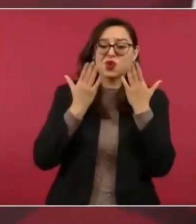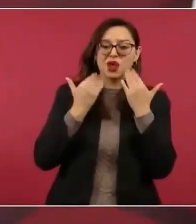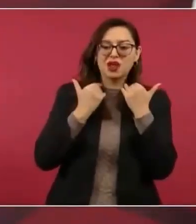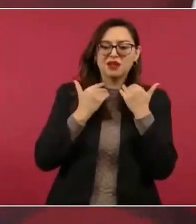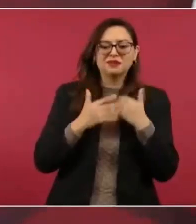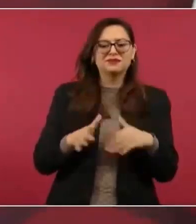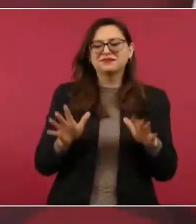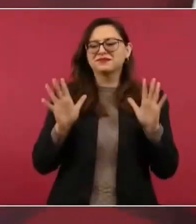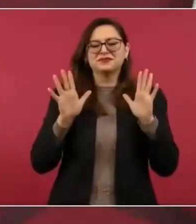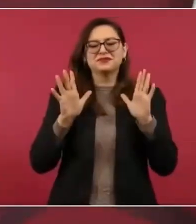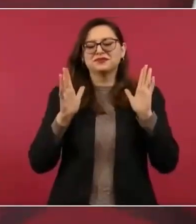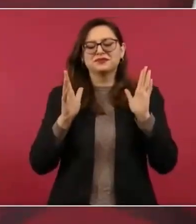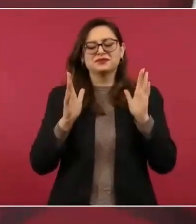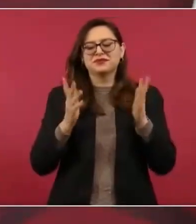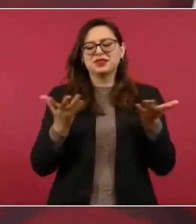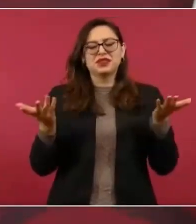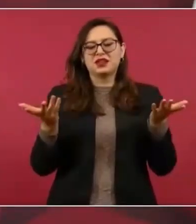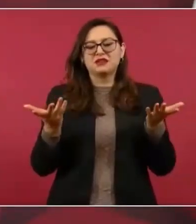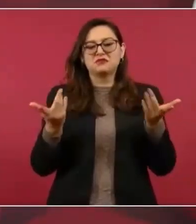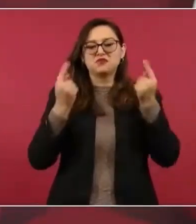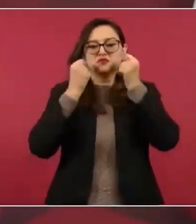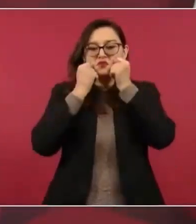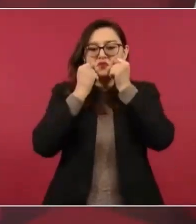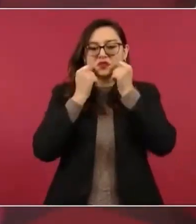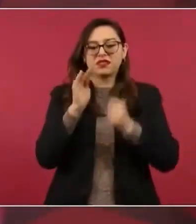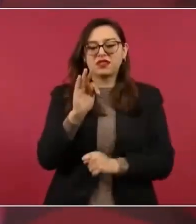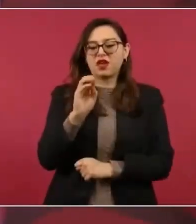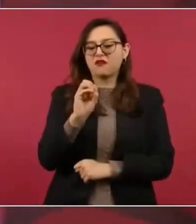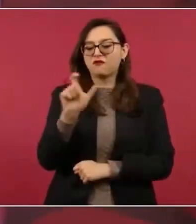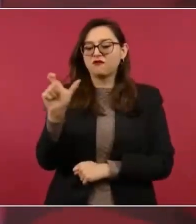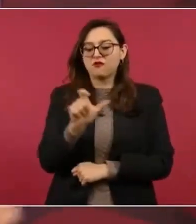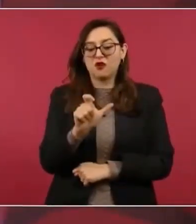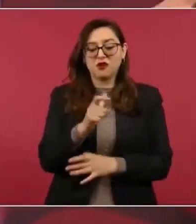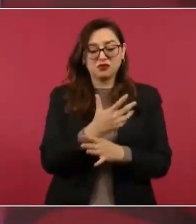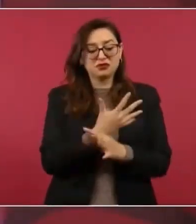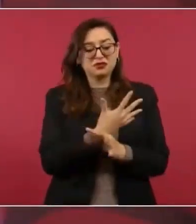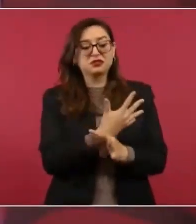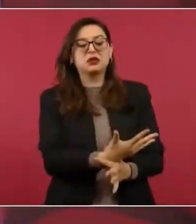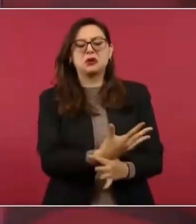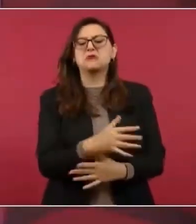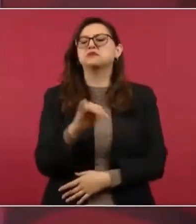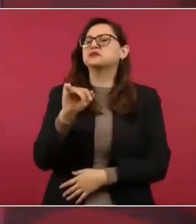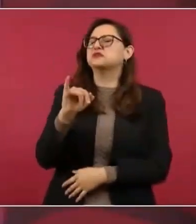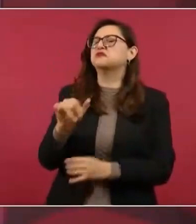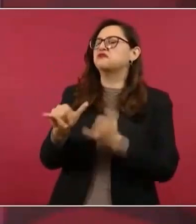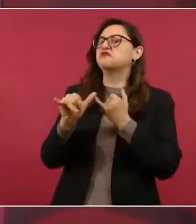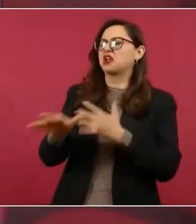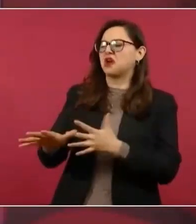lo aceptó Fox. ¿Qué más pruebas?